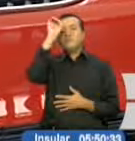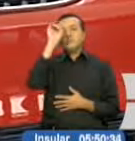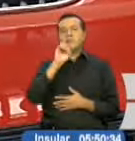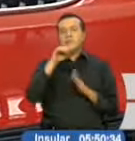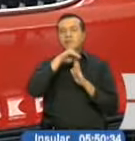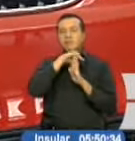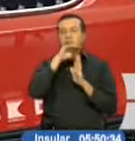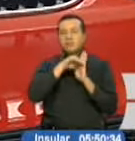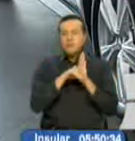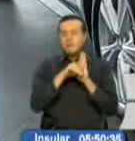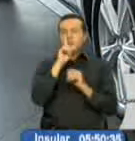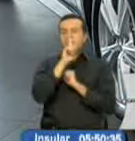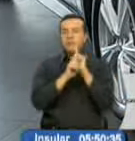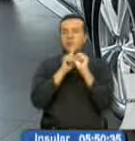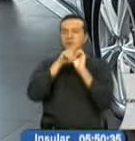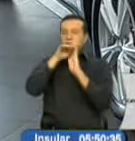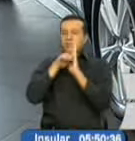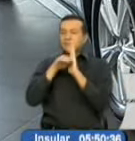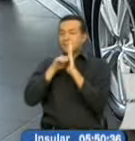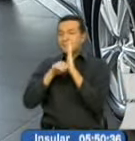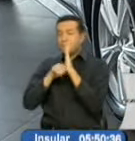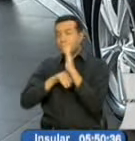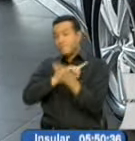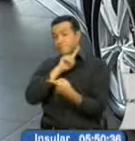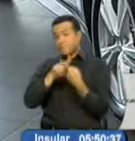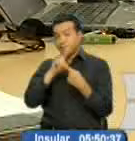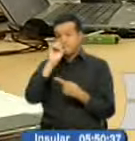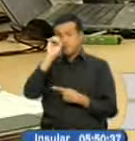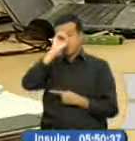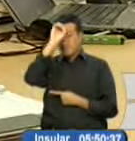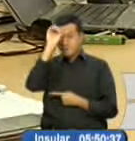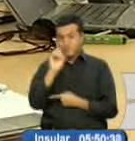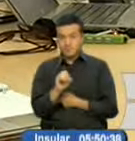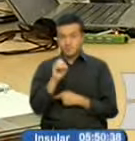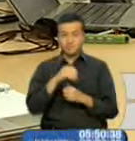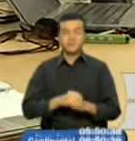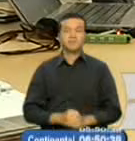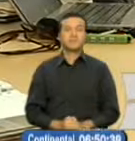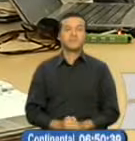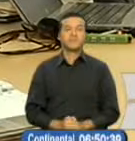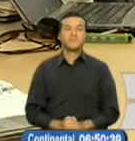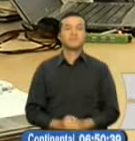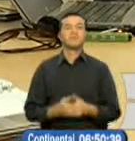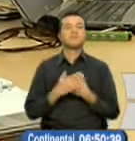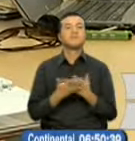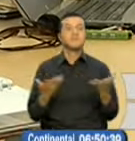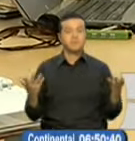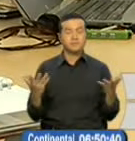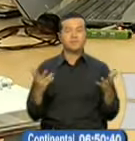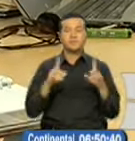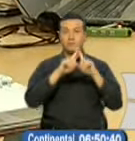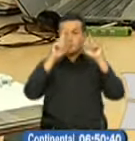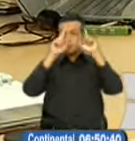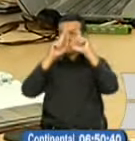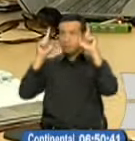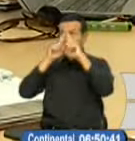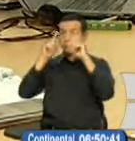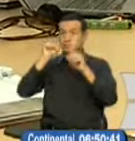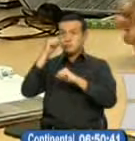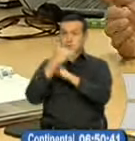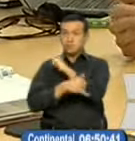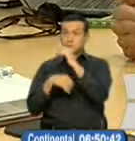reducción programada anual que disminuirá hasta llegar al 0%. Ante este escenario, varias empresas importadoras